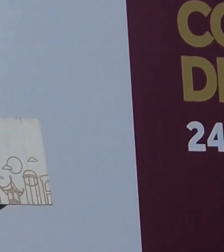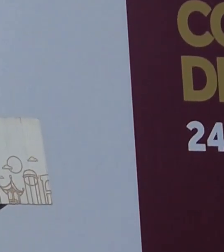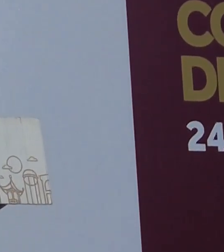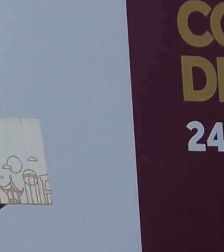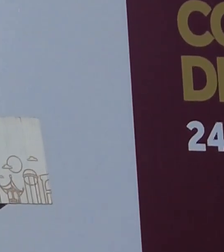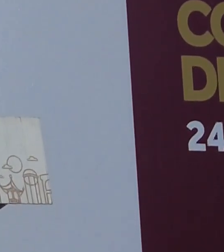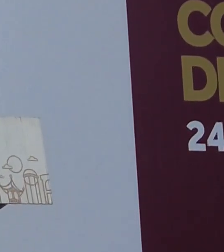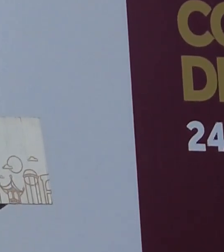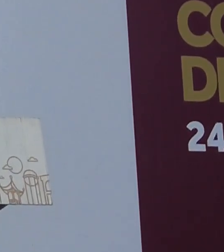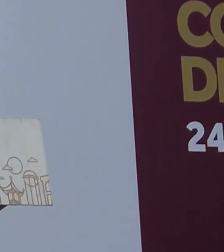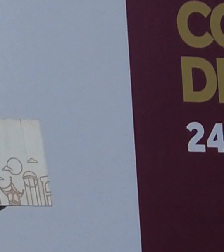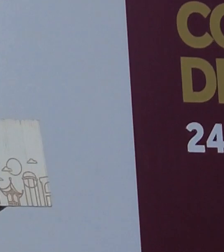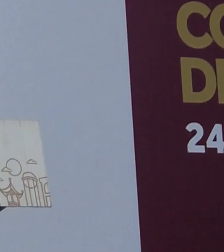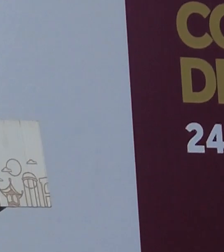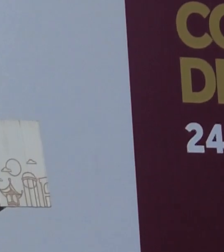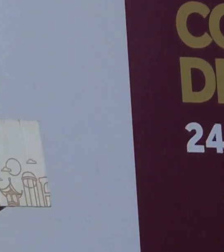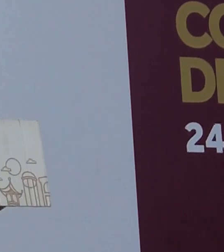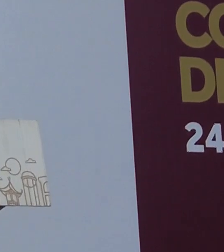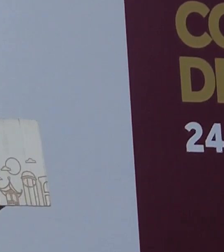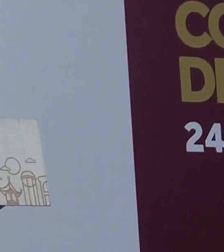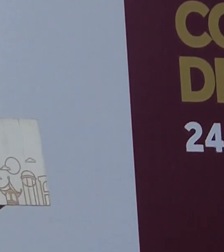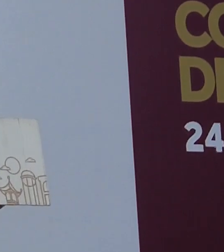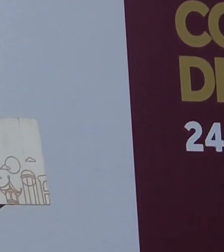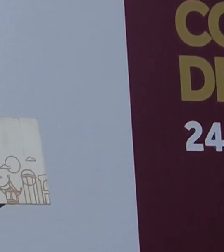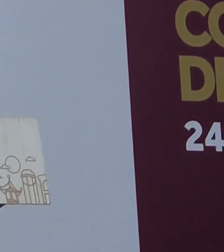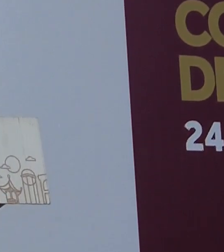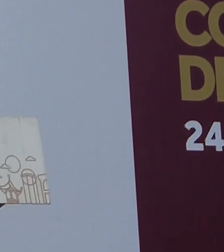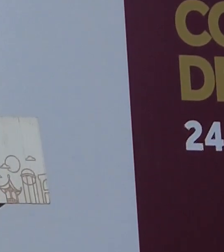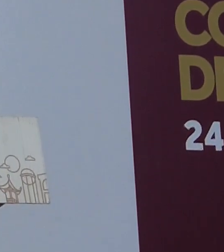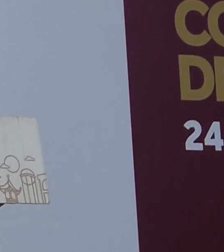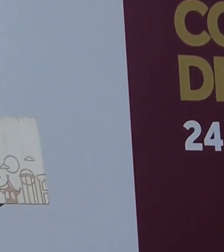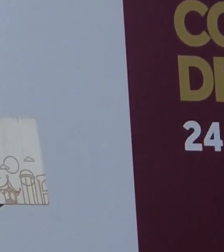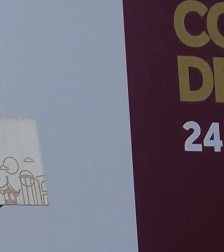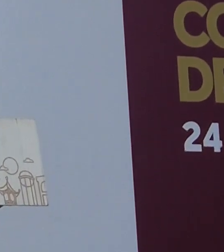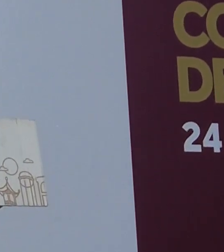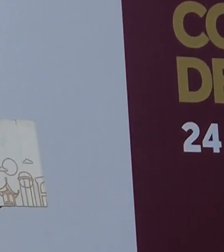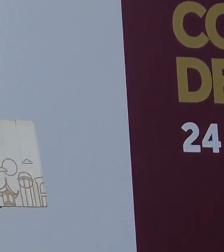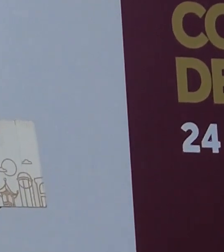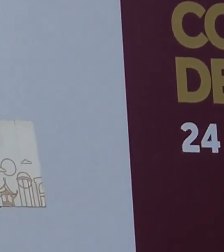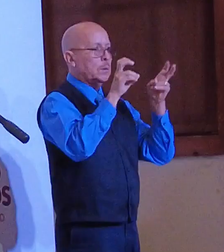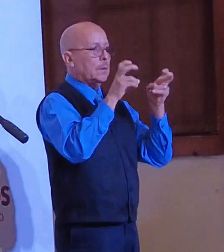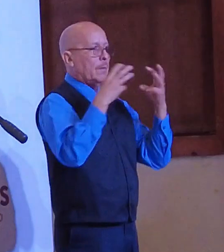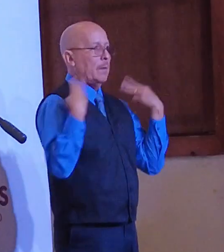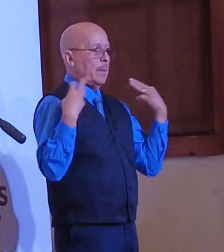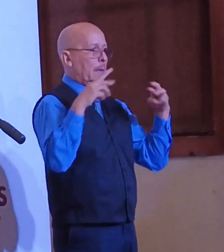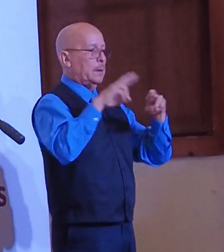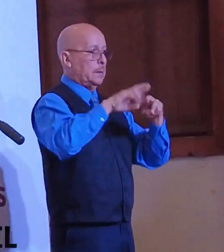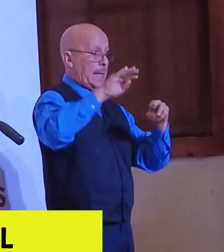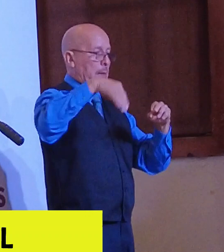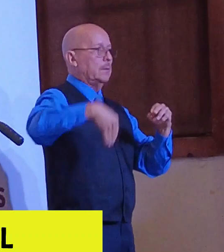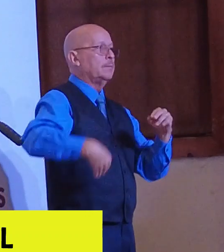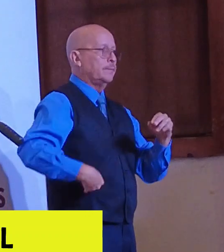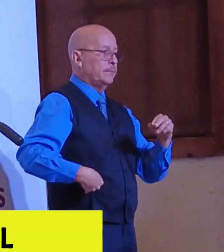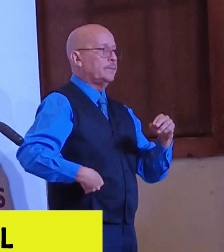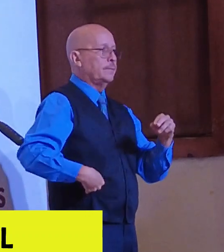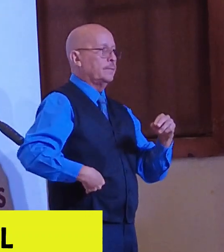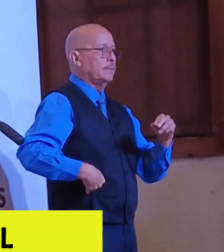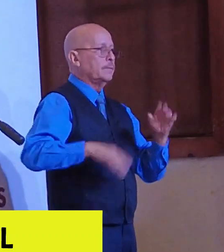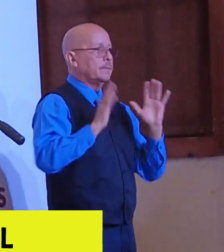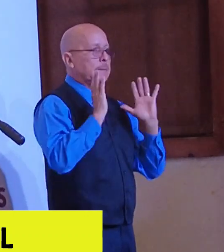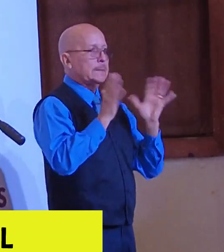la policía, Pedro Ariel Mendibil, que proceda a la destitución de mandos. Se han tomado